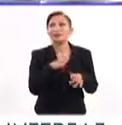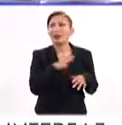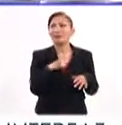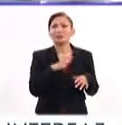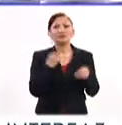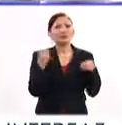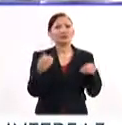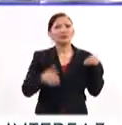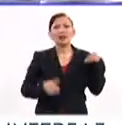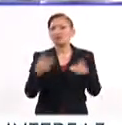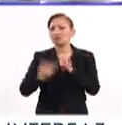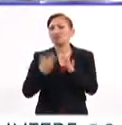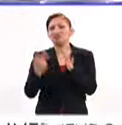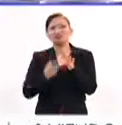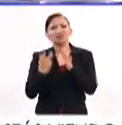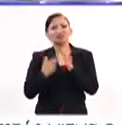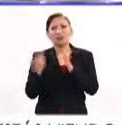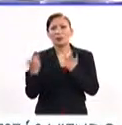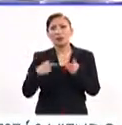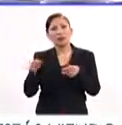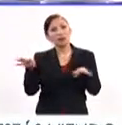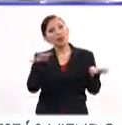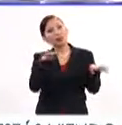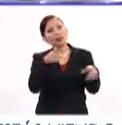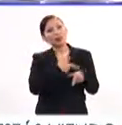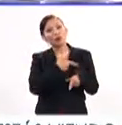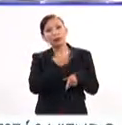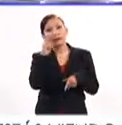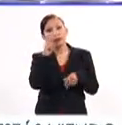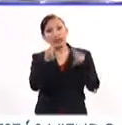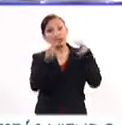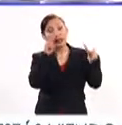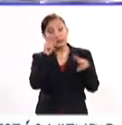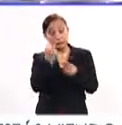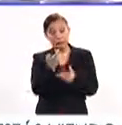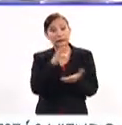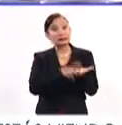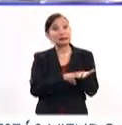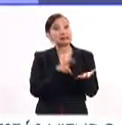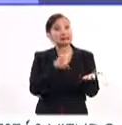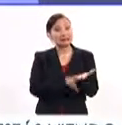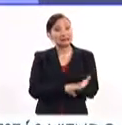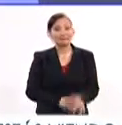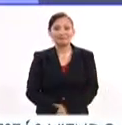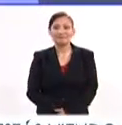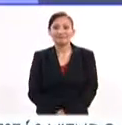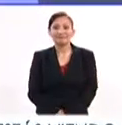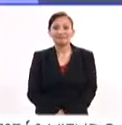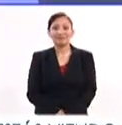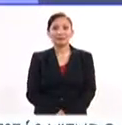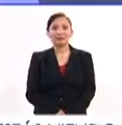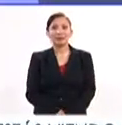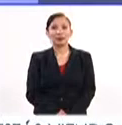de mucho teatro porque es una tierra de espectadores, que es el ingrediente fundamental. Claro.